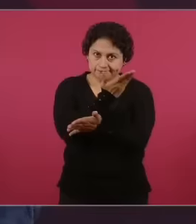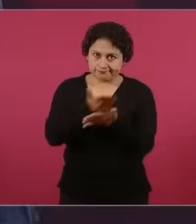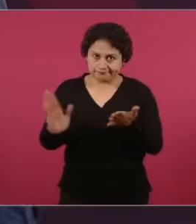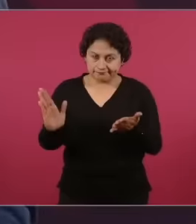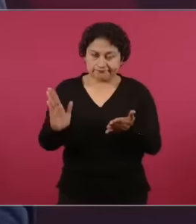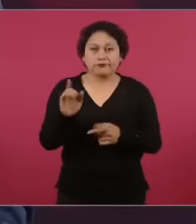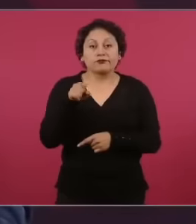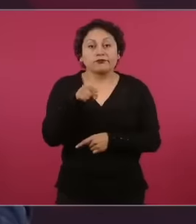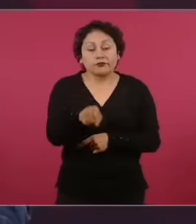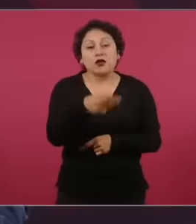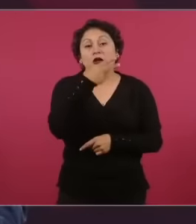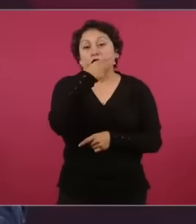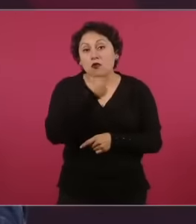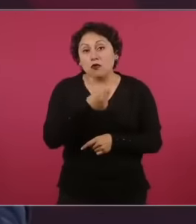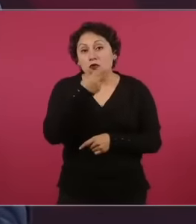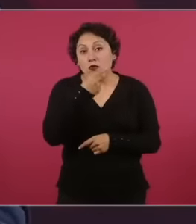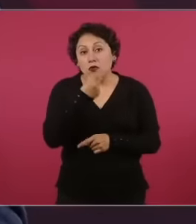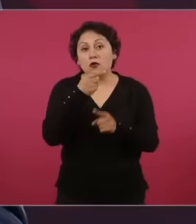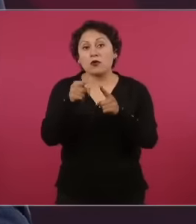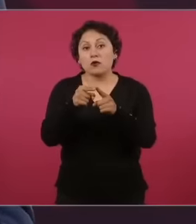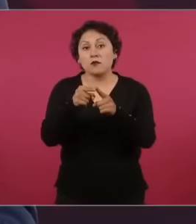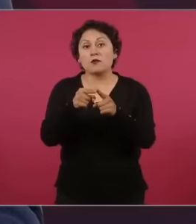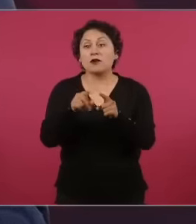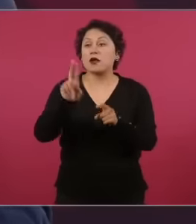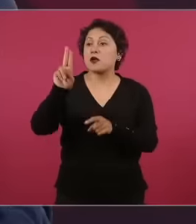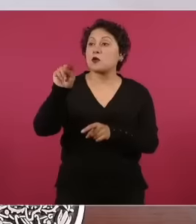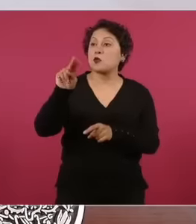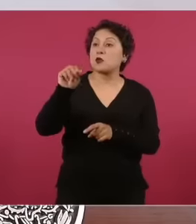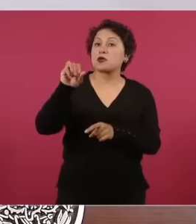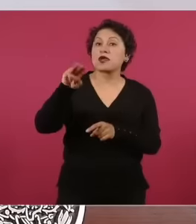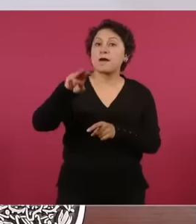recibe otro tanto de la UNAM,